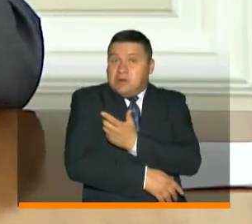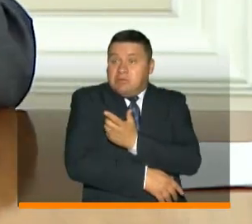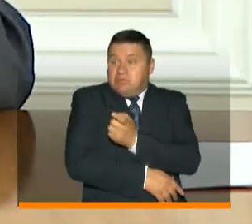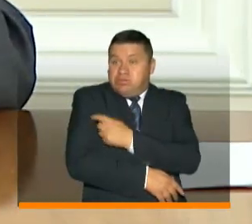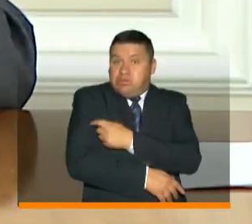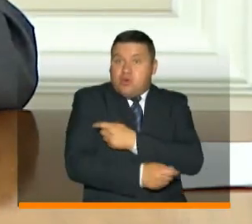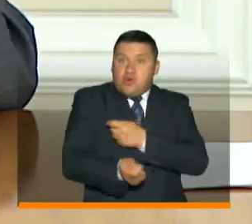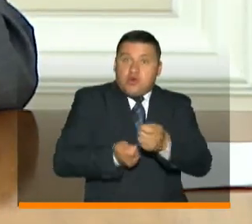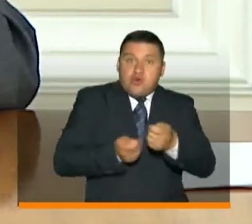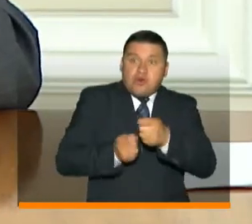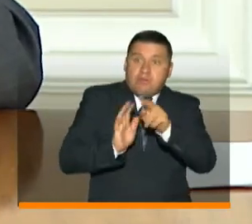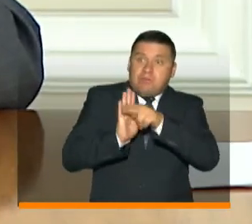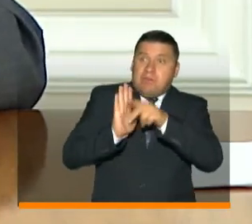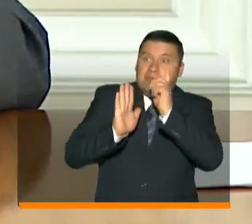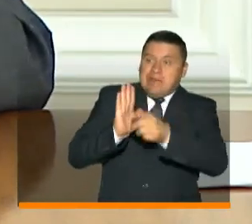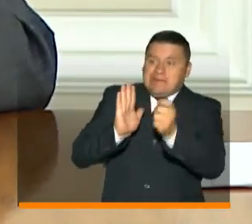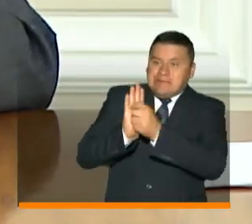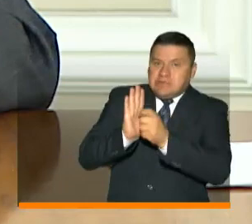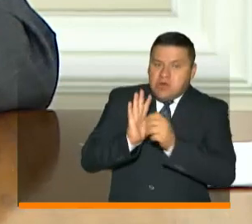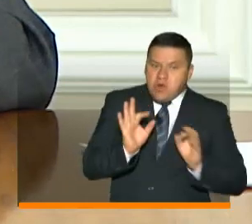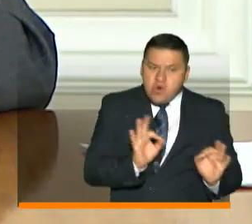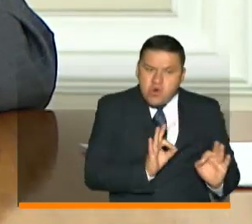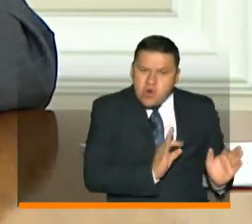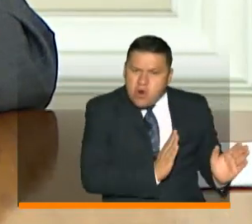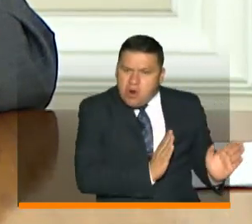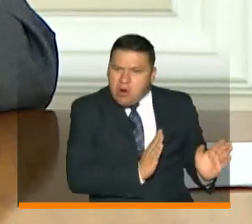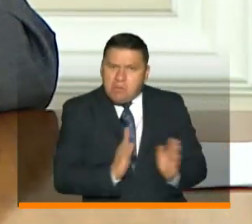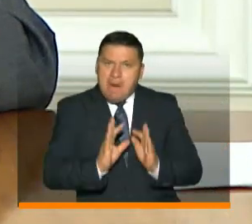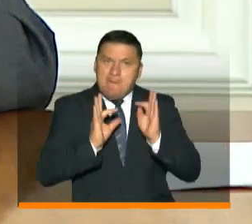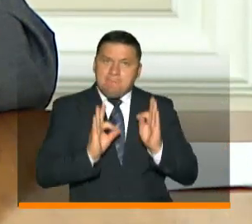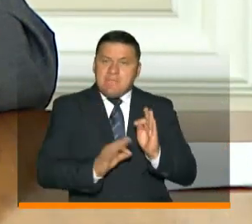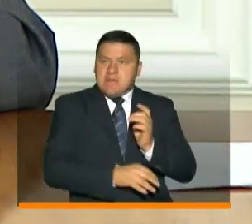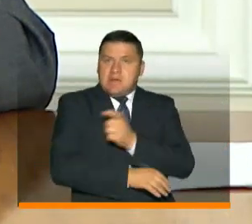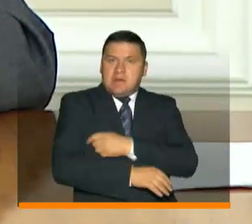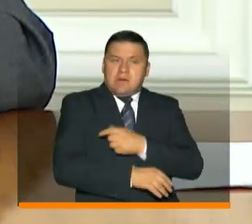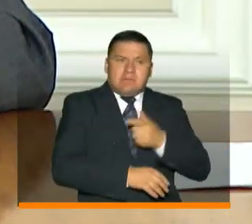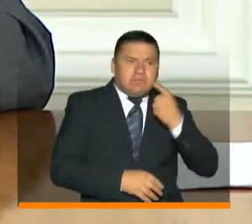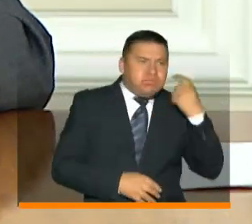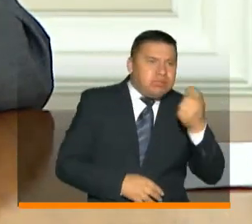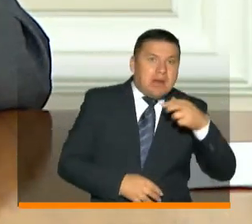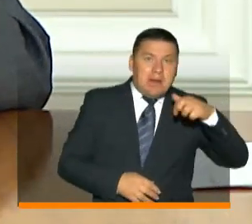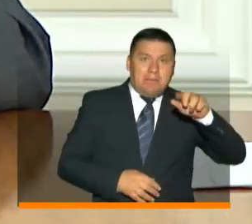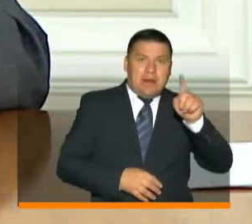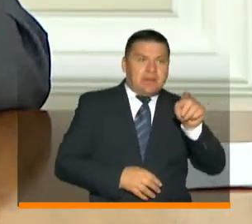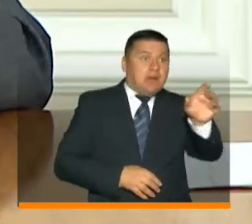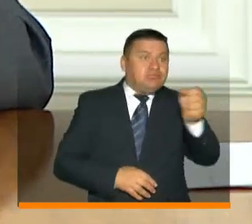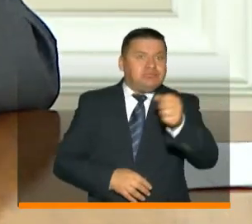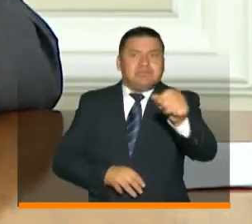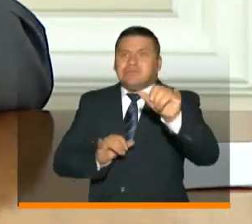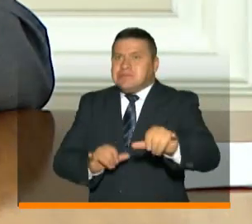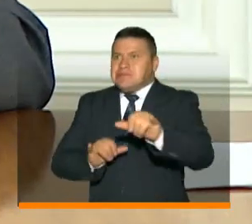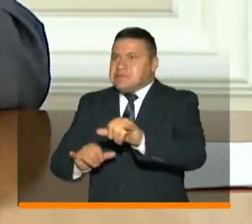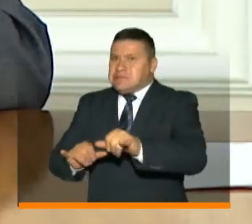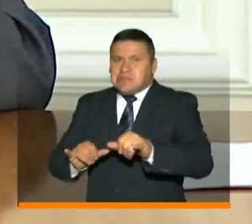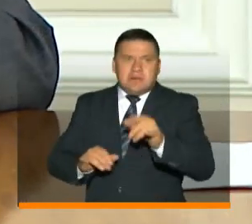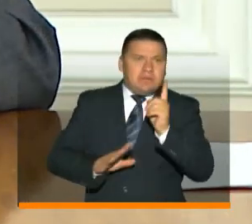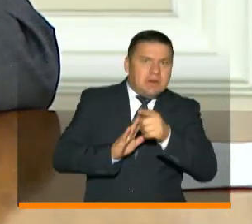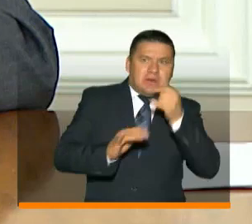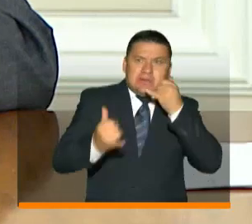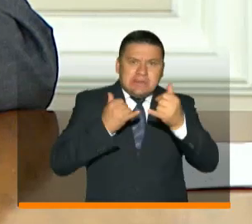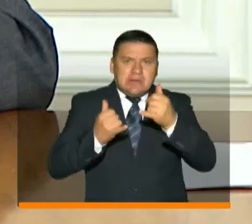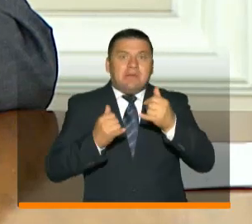mantenimiento de un control de las medidas, con la implementación del sistema de rastreo del PRAS, nos permitirá con 3